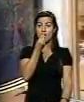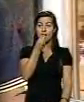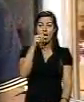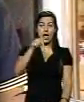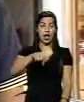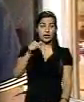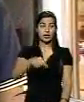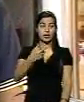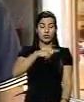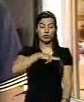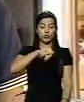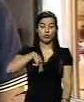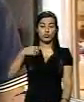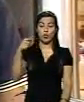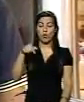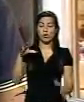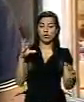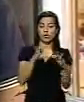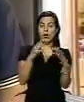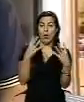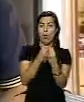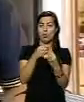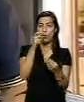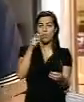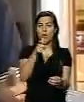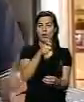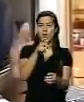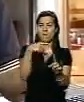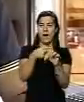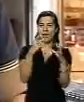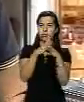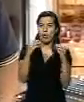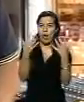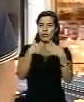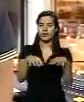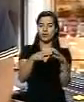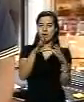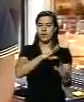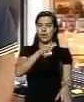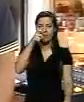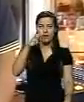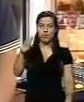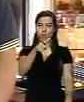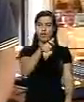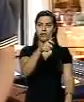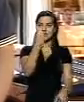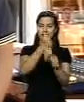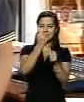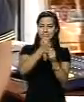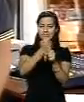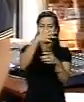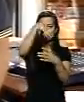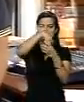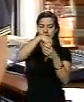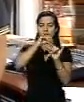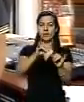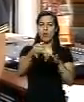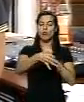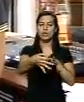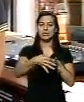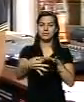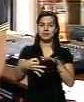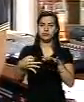allí, pues, que nos encontramos de la mano con ellos y con todas esas organizaciones del poder popular que hacen vida acá dentro de nuestro